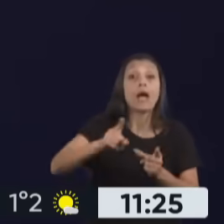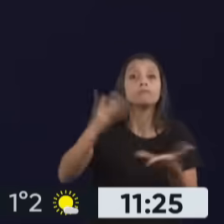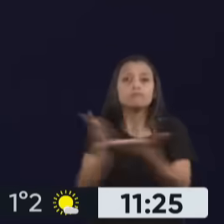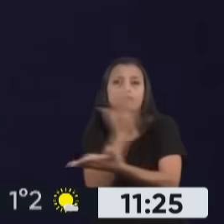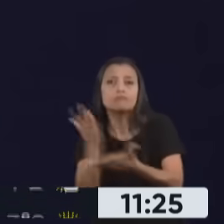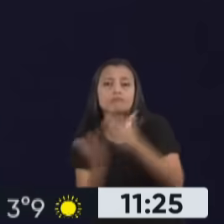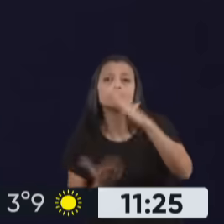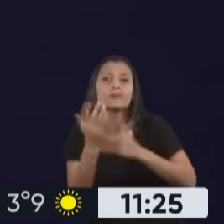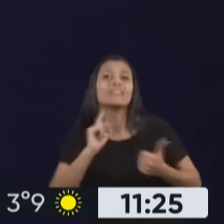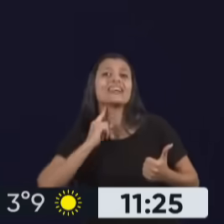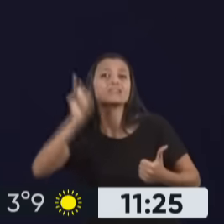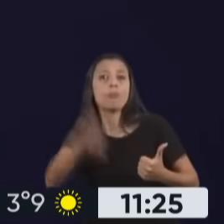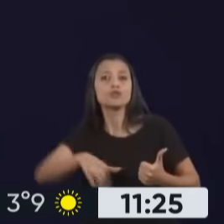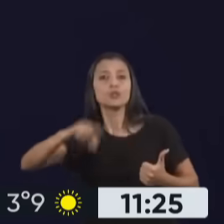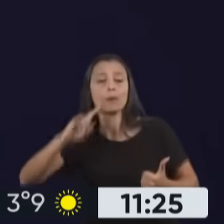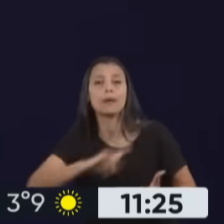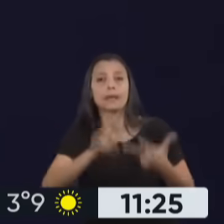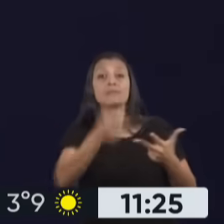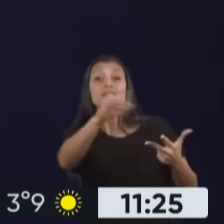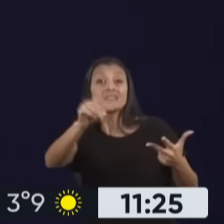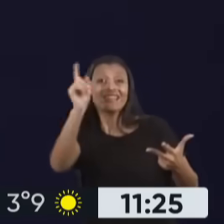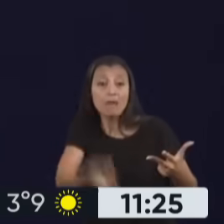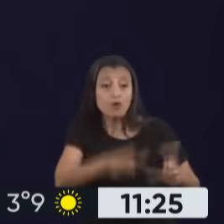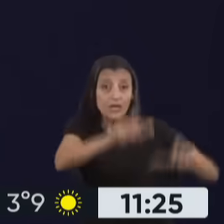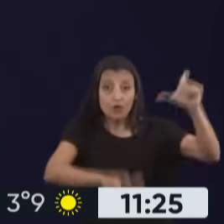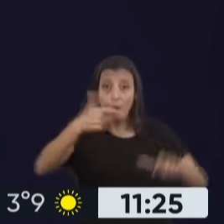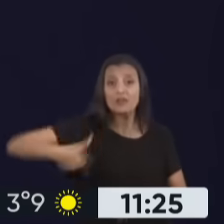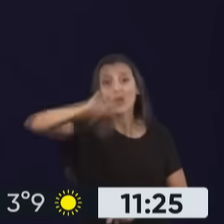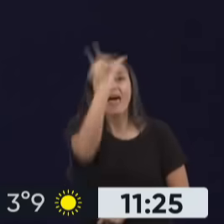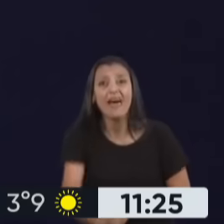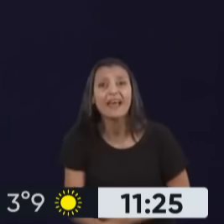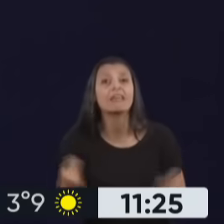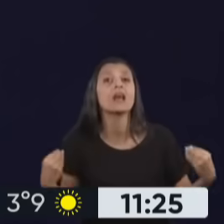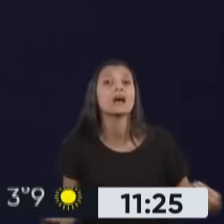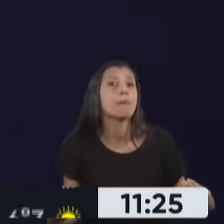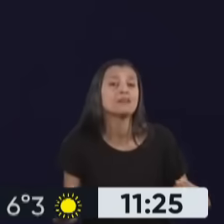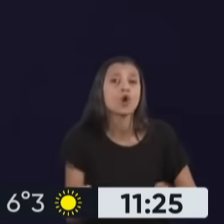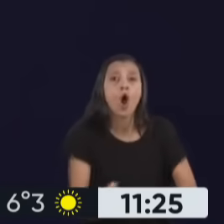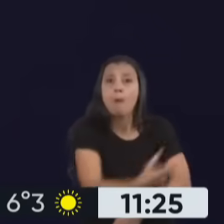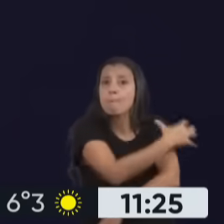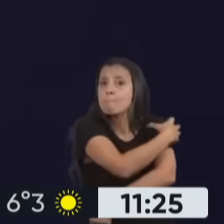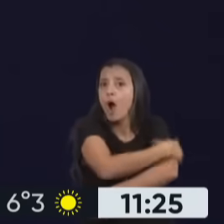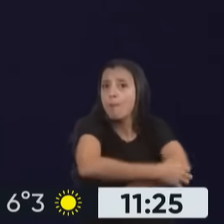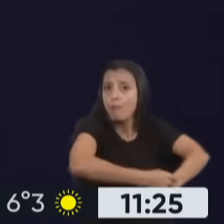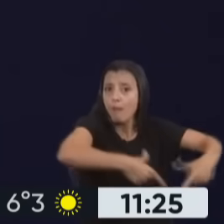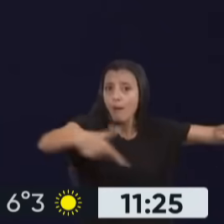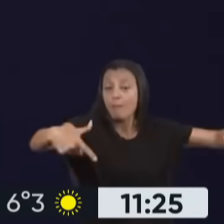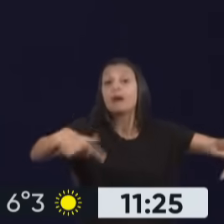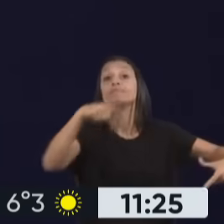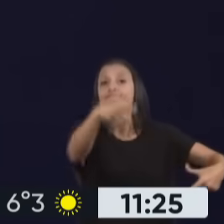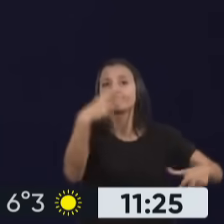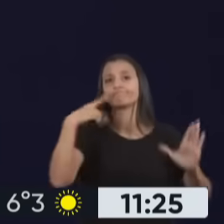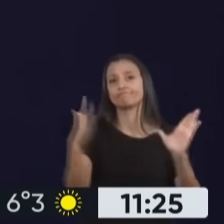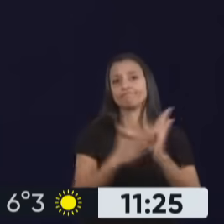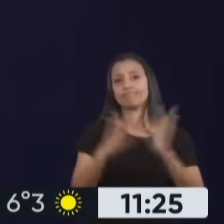PBI y el 60% de los argentinos hundidos en la más profunda pobreza.